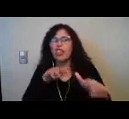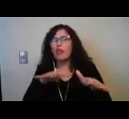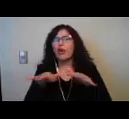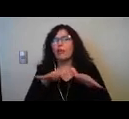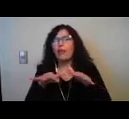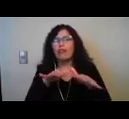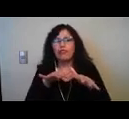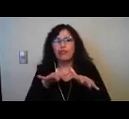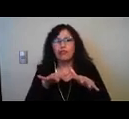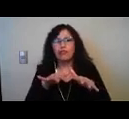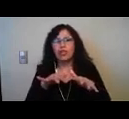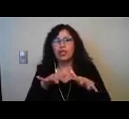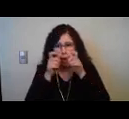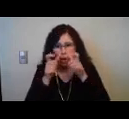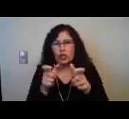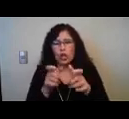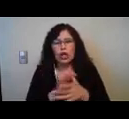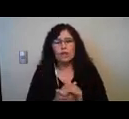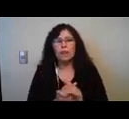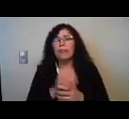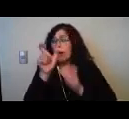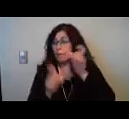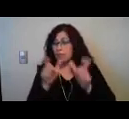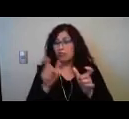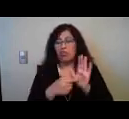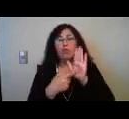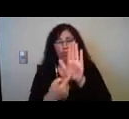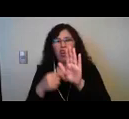ven manifestados en personas con esta enfermedad.